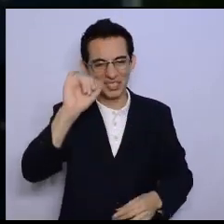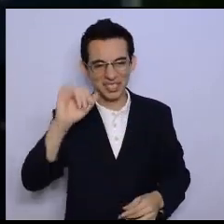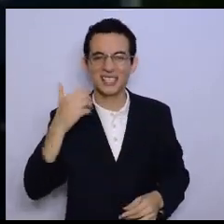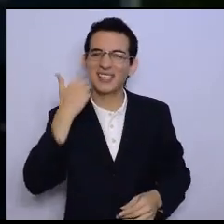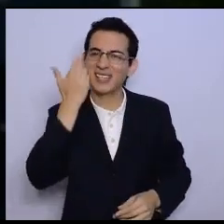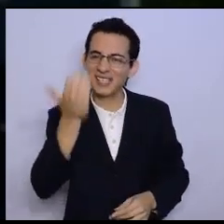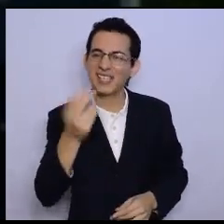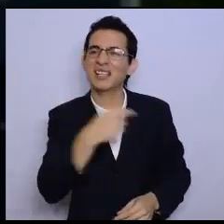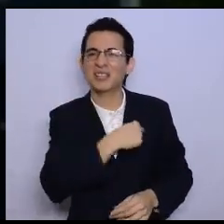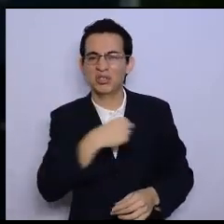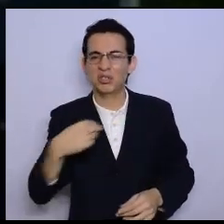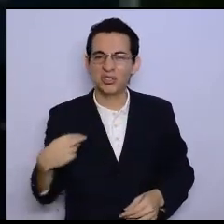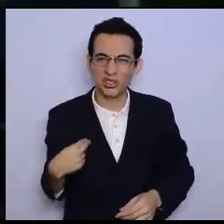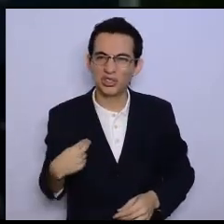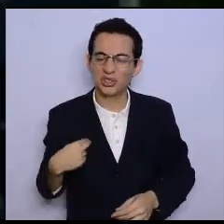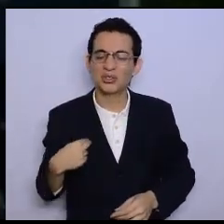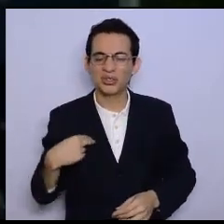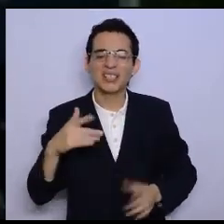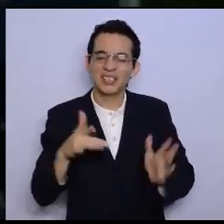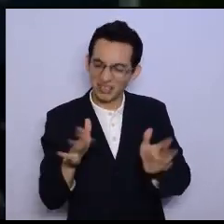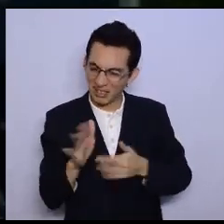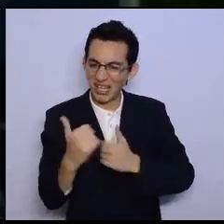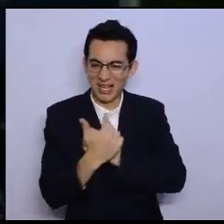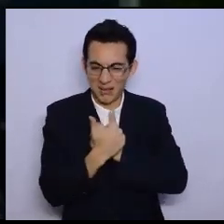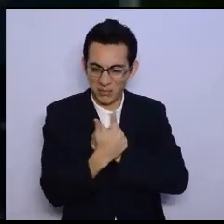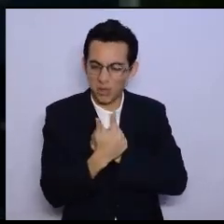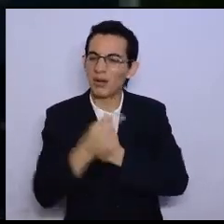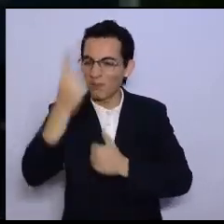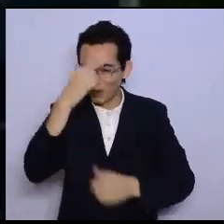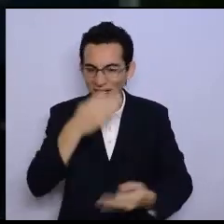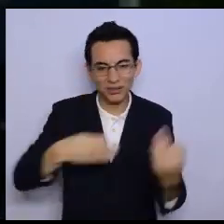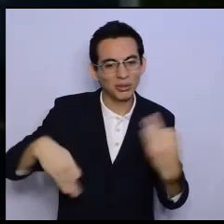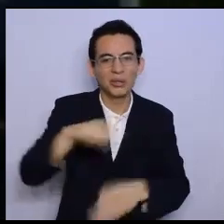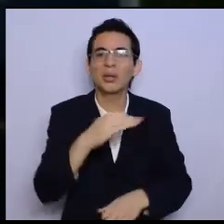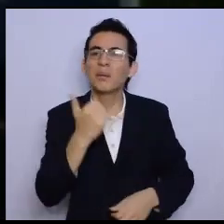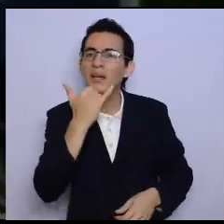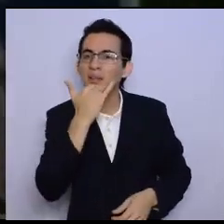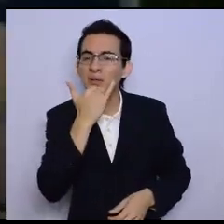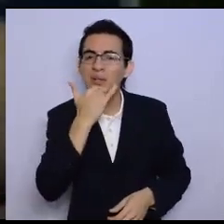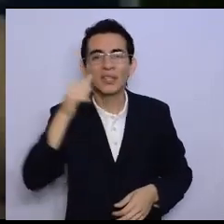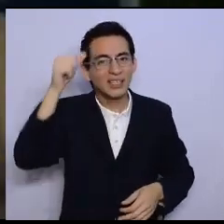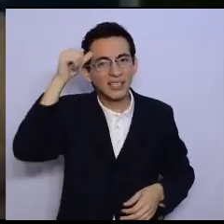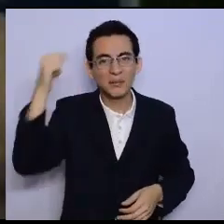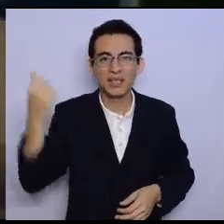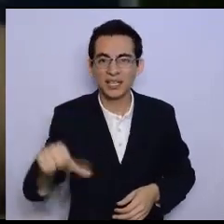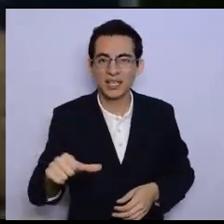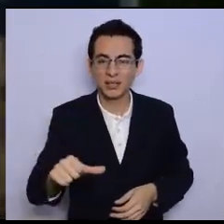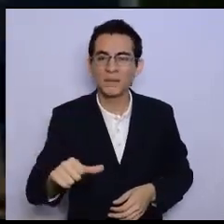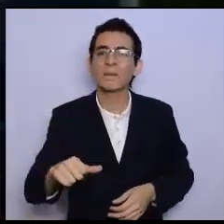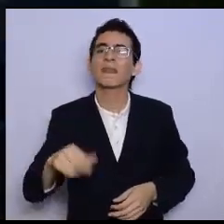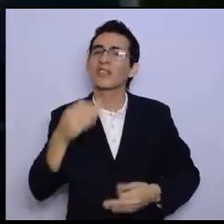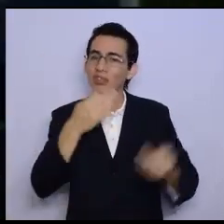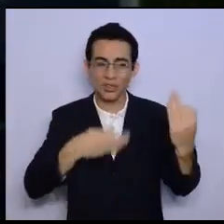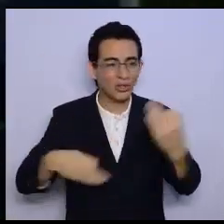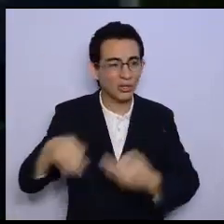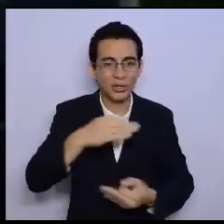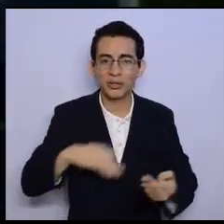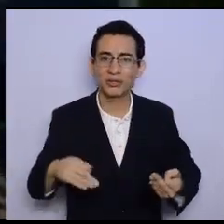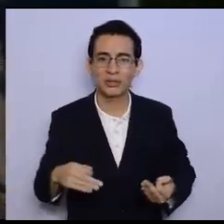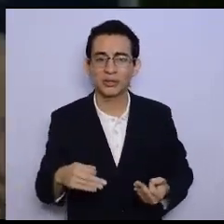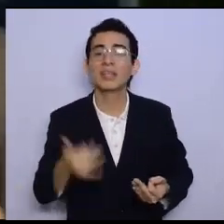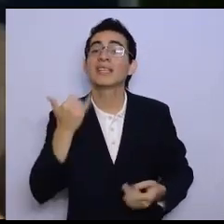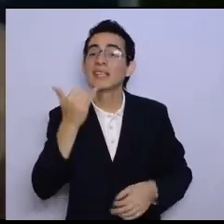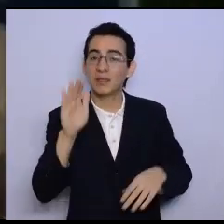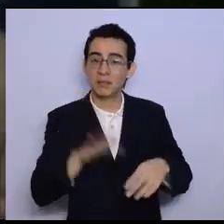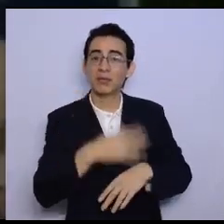sometió humildemente a esa voluntad del Padre. Él tenía que sufrir el dolor para salvarnos de nuestros pecados y